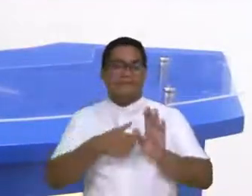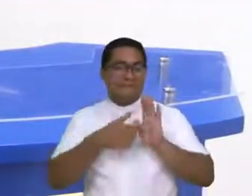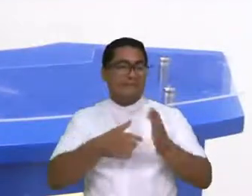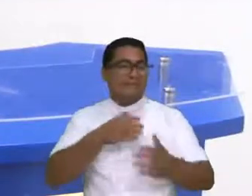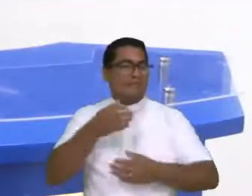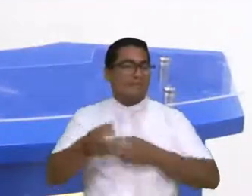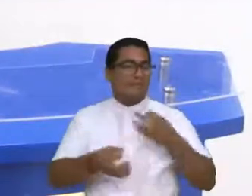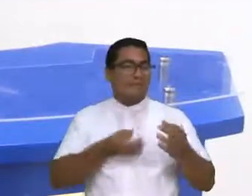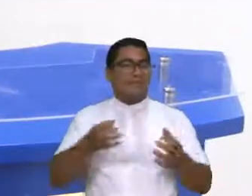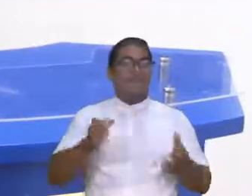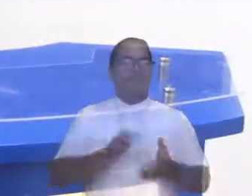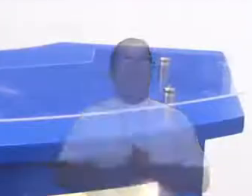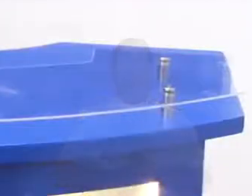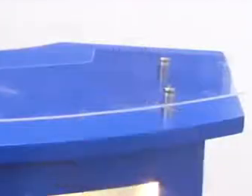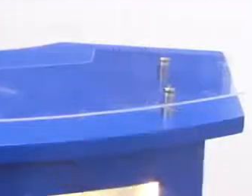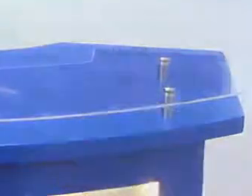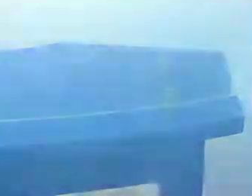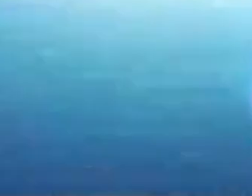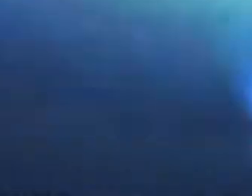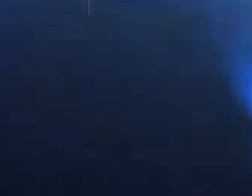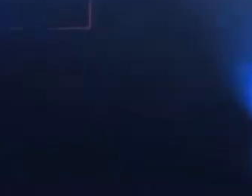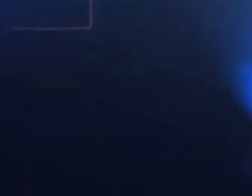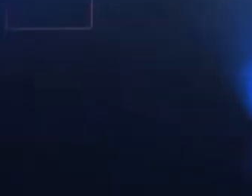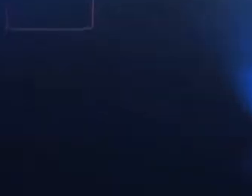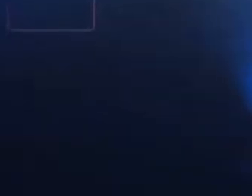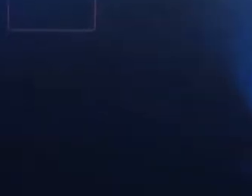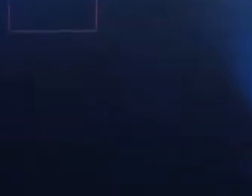en el siguiente reporte.